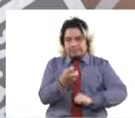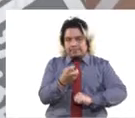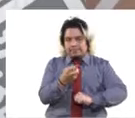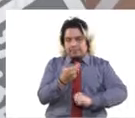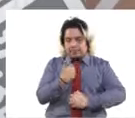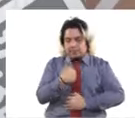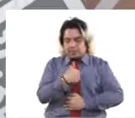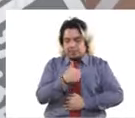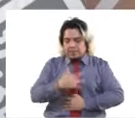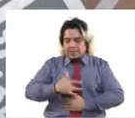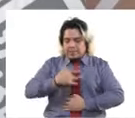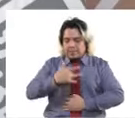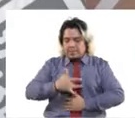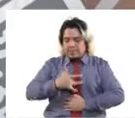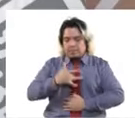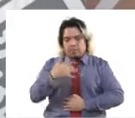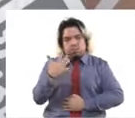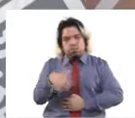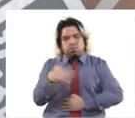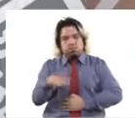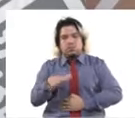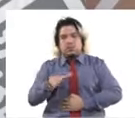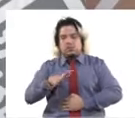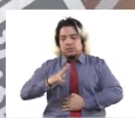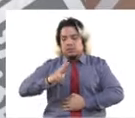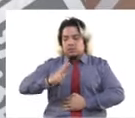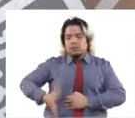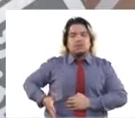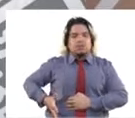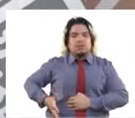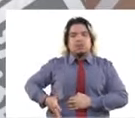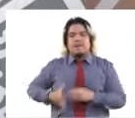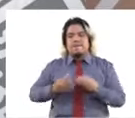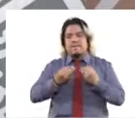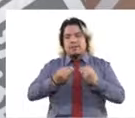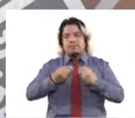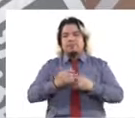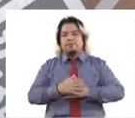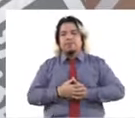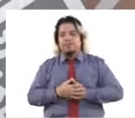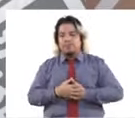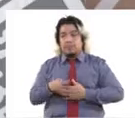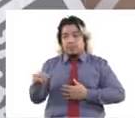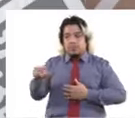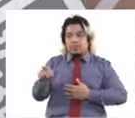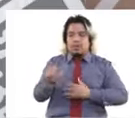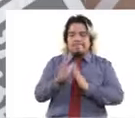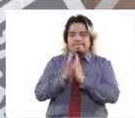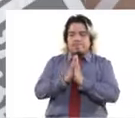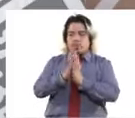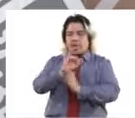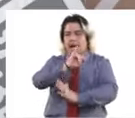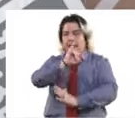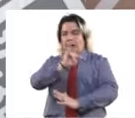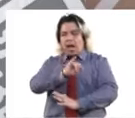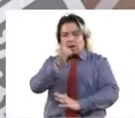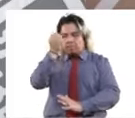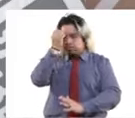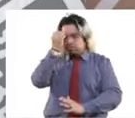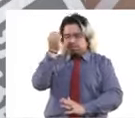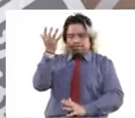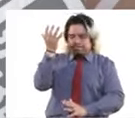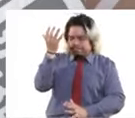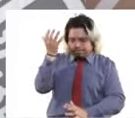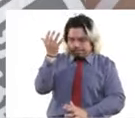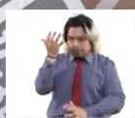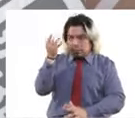sumamente orgullosos de ustedes. Siempre no olviden que están sirviendo a